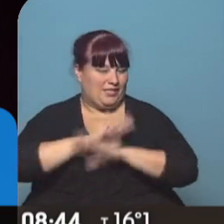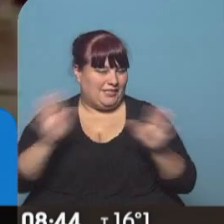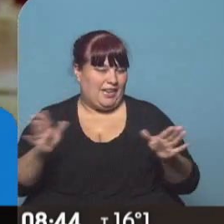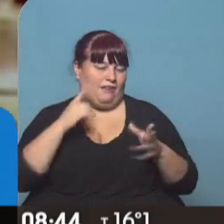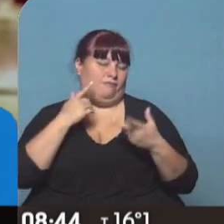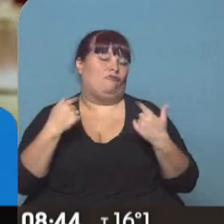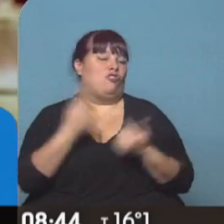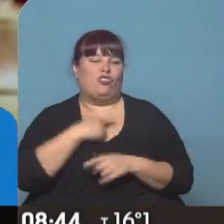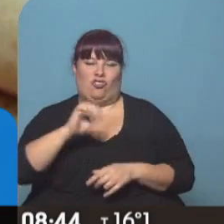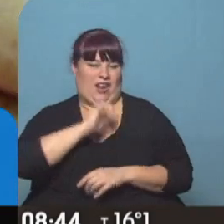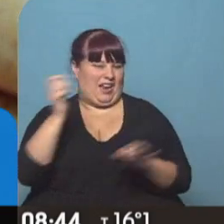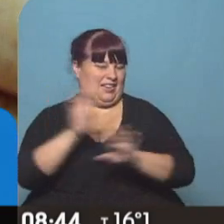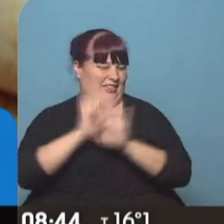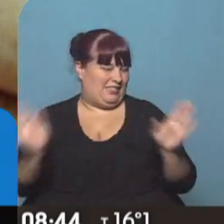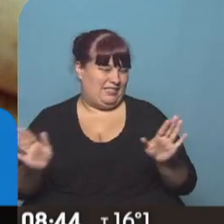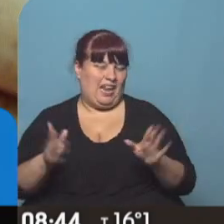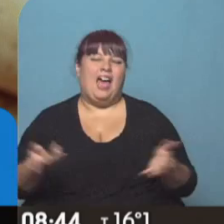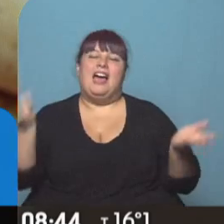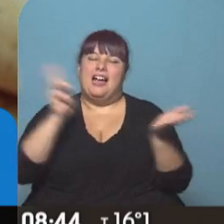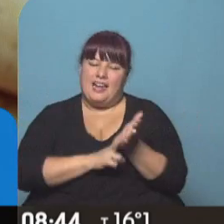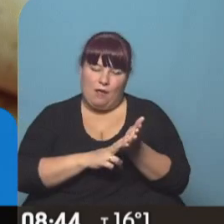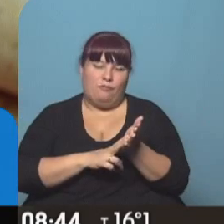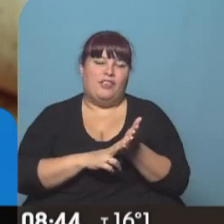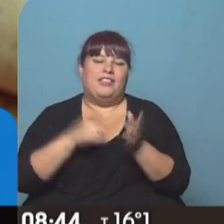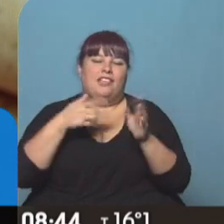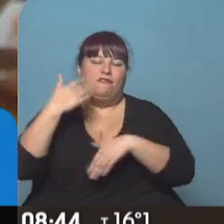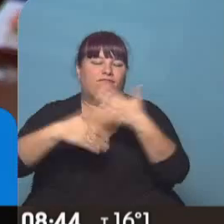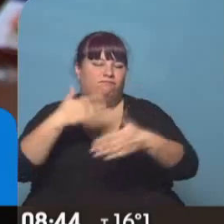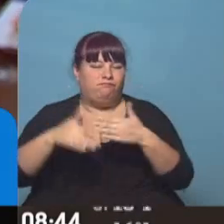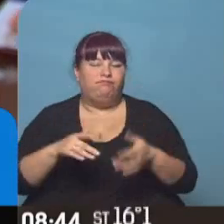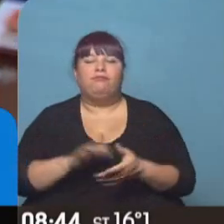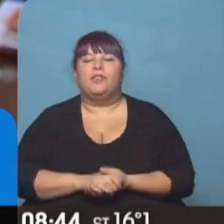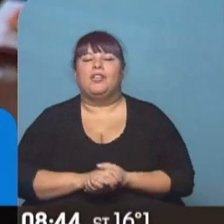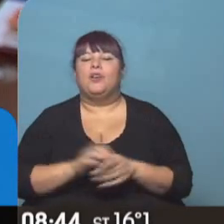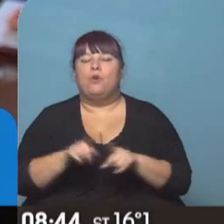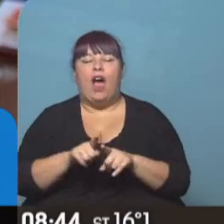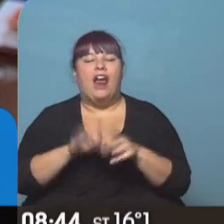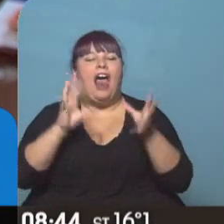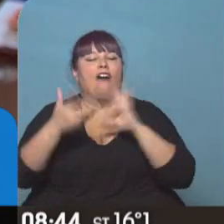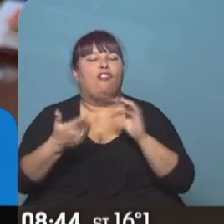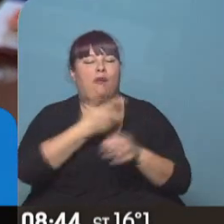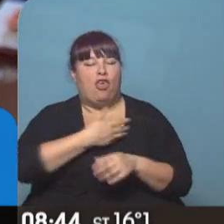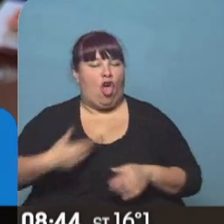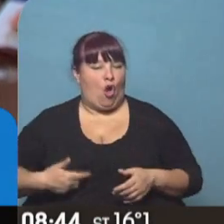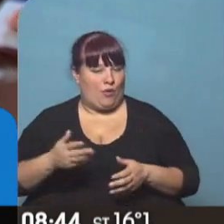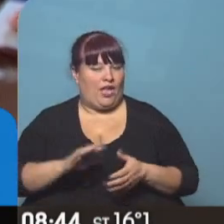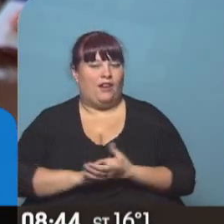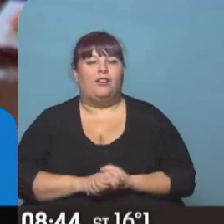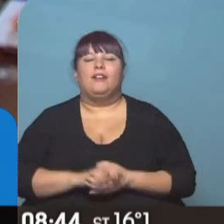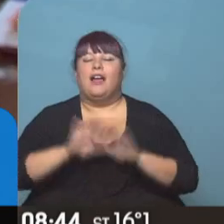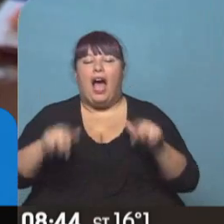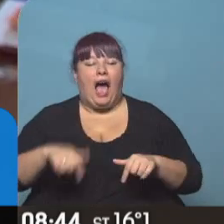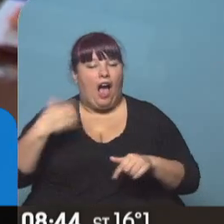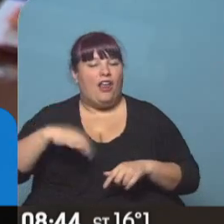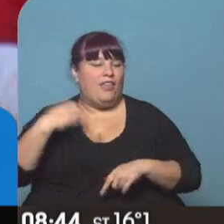una lectura diciendo nosotros ya ganamos hubo una ratificación del rumbo y del estilo de gobierno entonces ahora